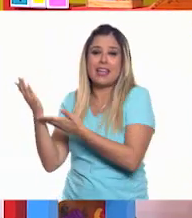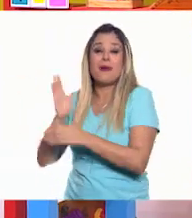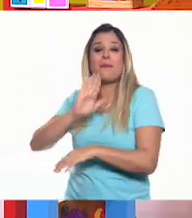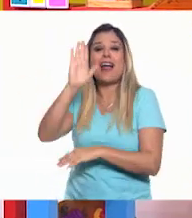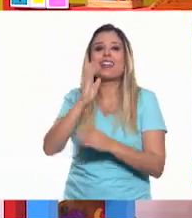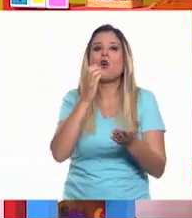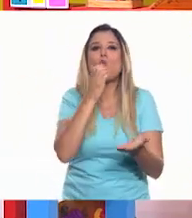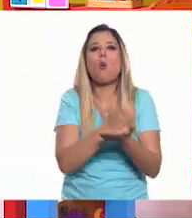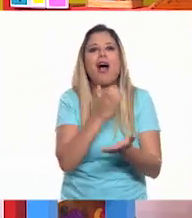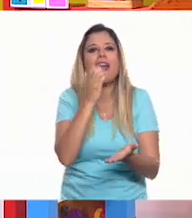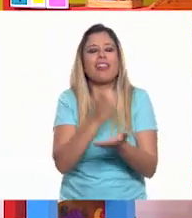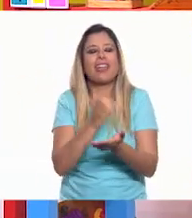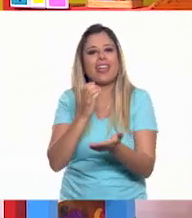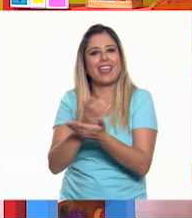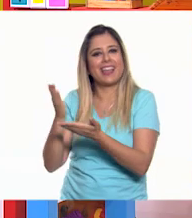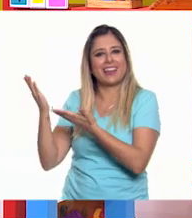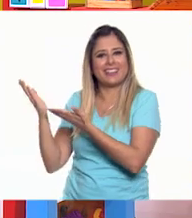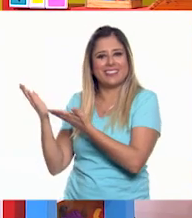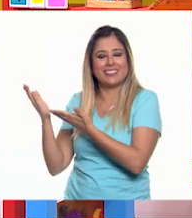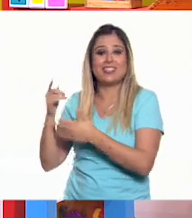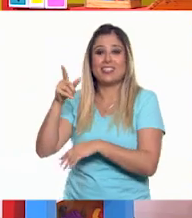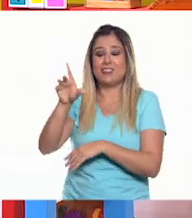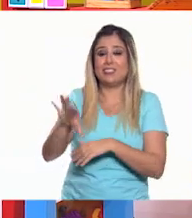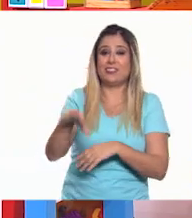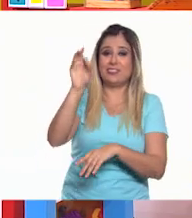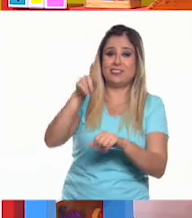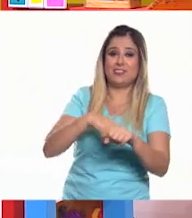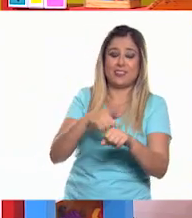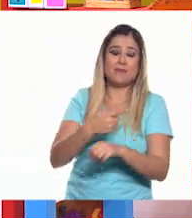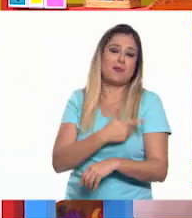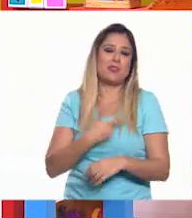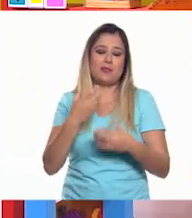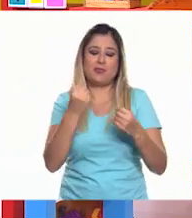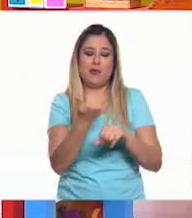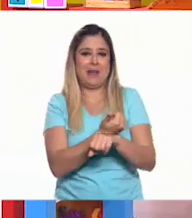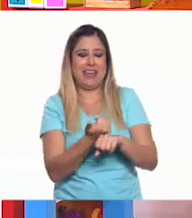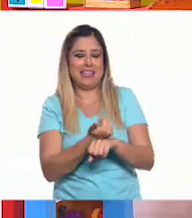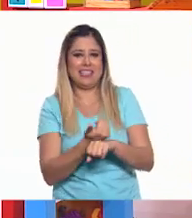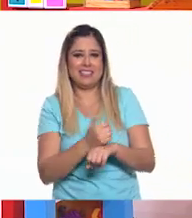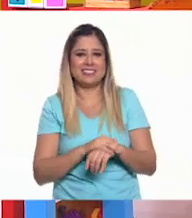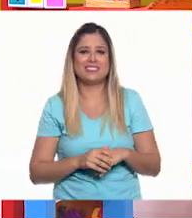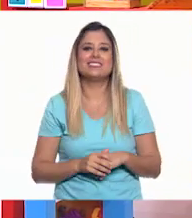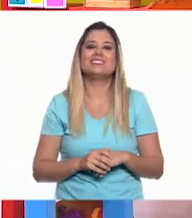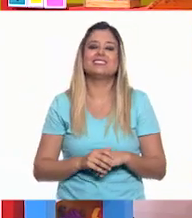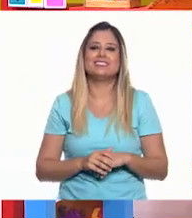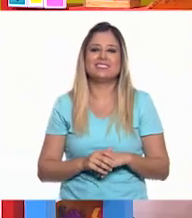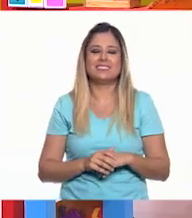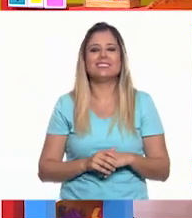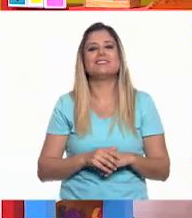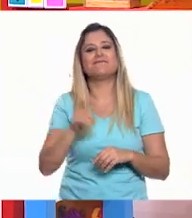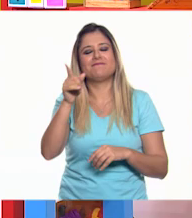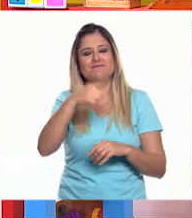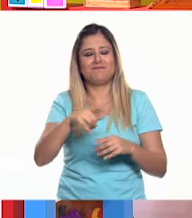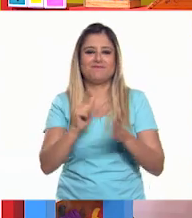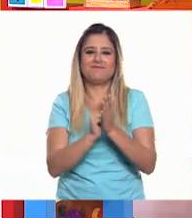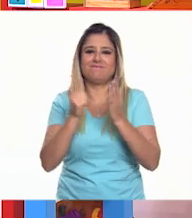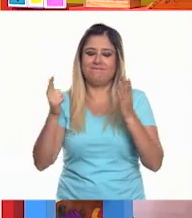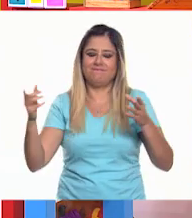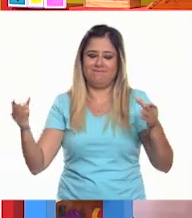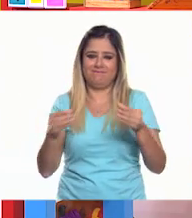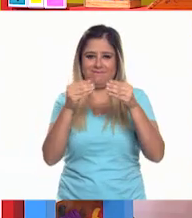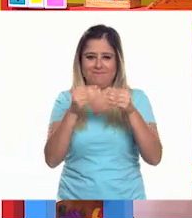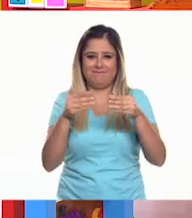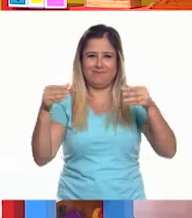cuadernillo. Queda como un cuaderno. ¿Y tú elegiste este color? Uh-huh. Me gusta mucho el amarillo. Te gusta mucho el amarillo. Entonces, vamos a hacer nuestro librito de esta